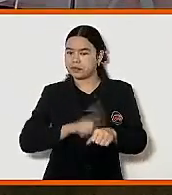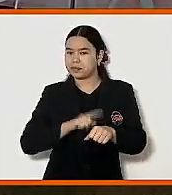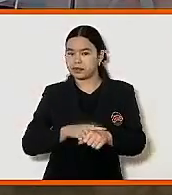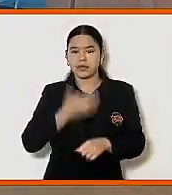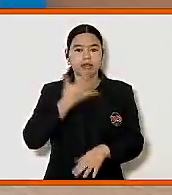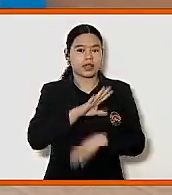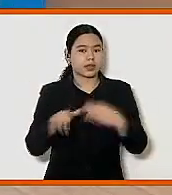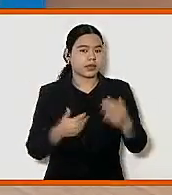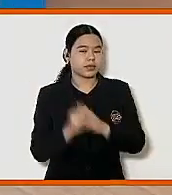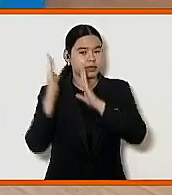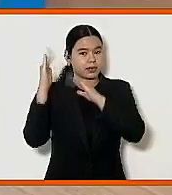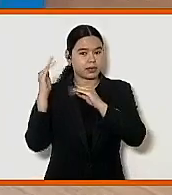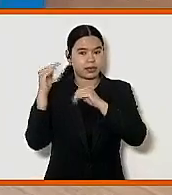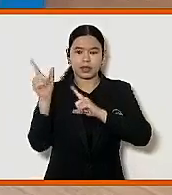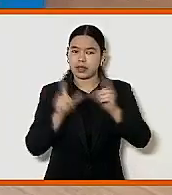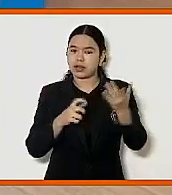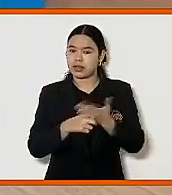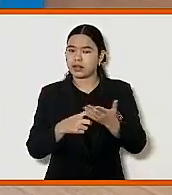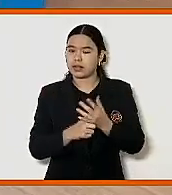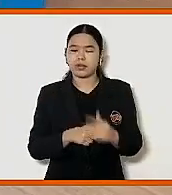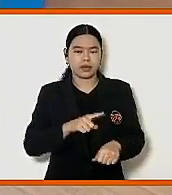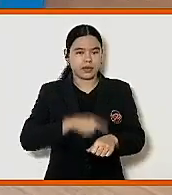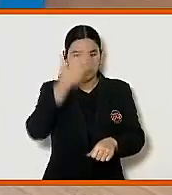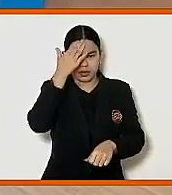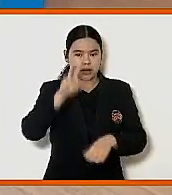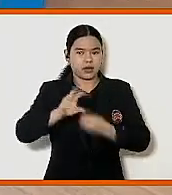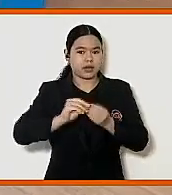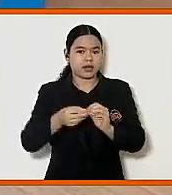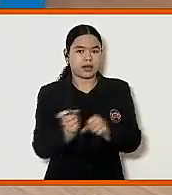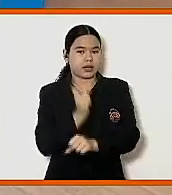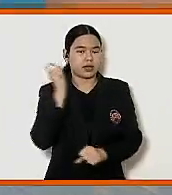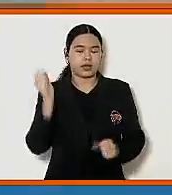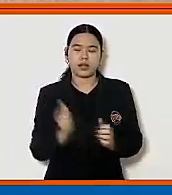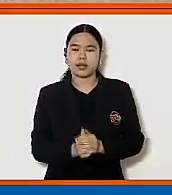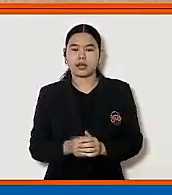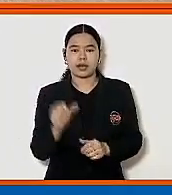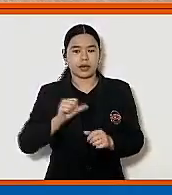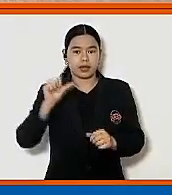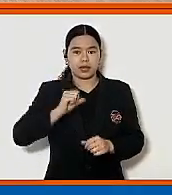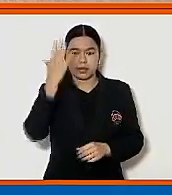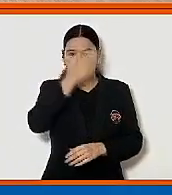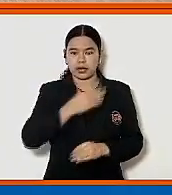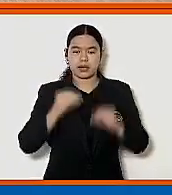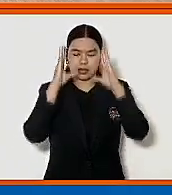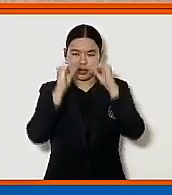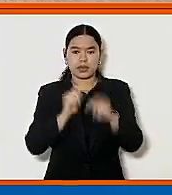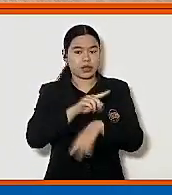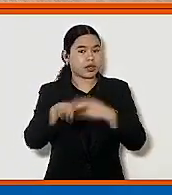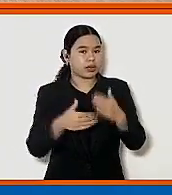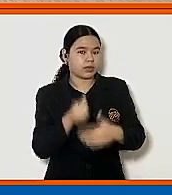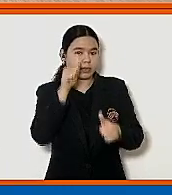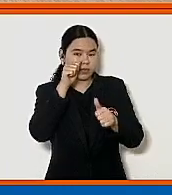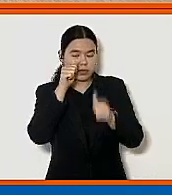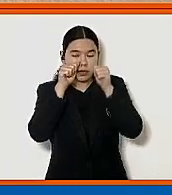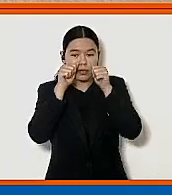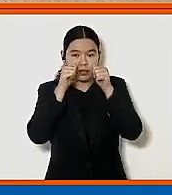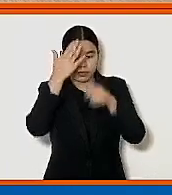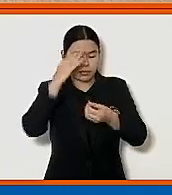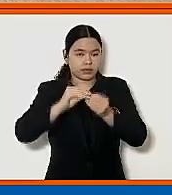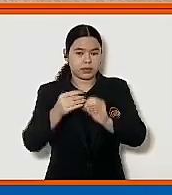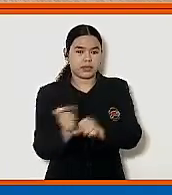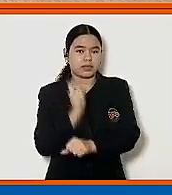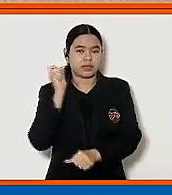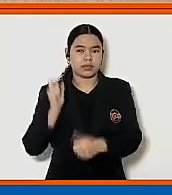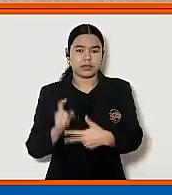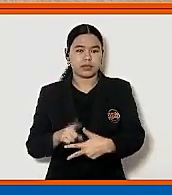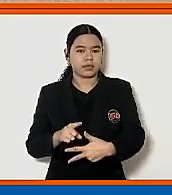muchísima suerte y espero que tengas tu boleto en mano porque se vienen tus tres números favorecidos en esta hermosa noche. Atentos, tu primer número ganador